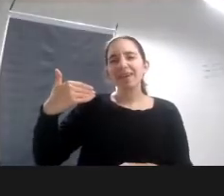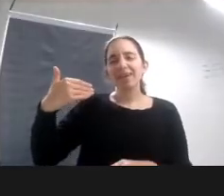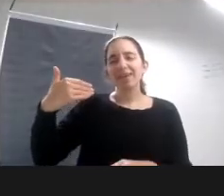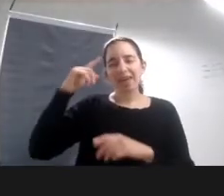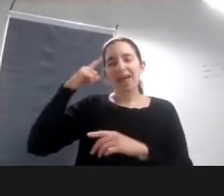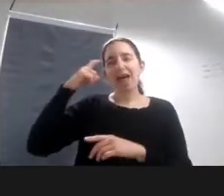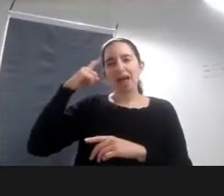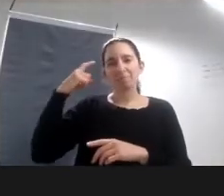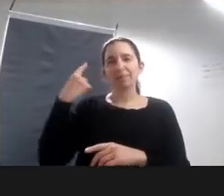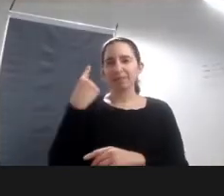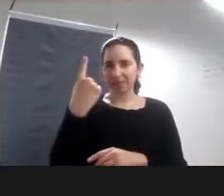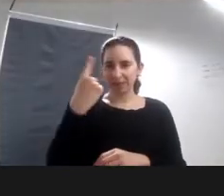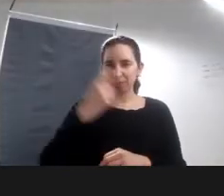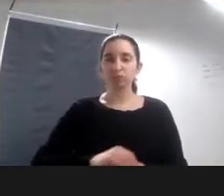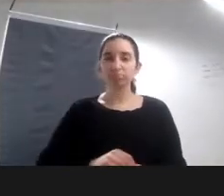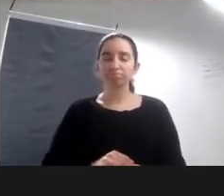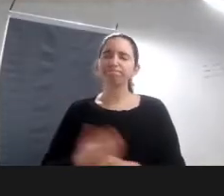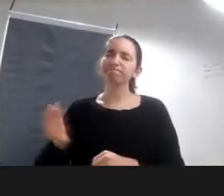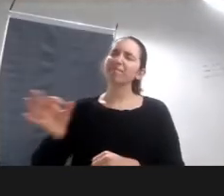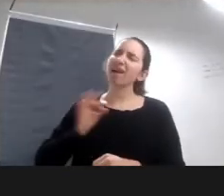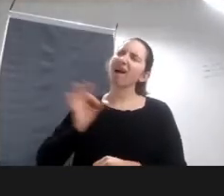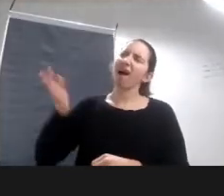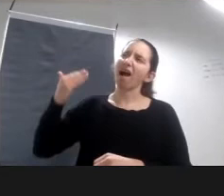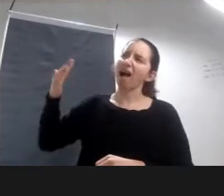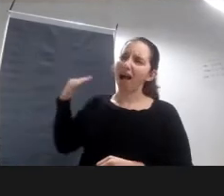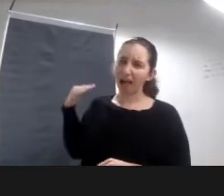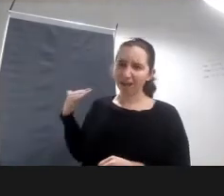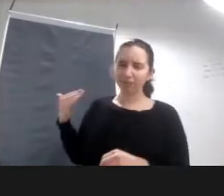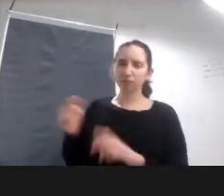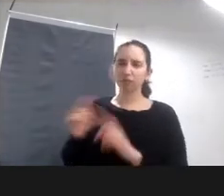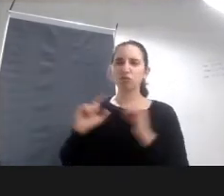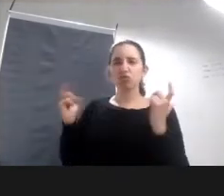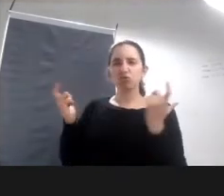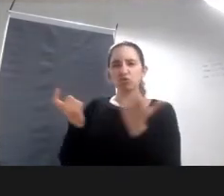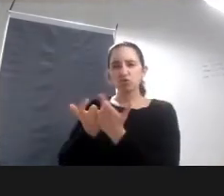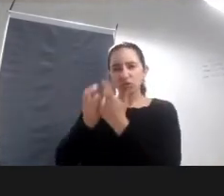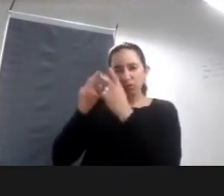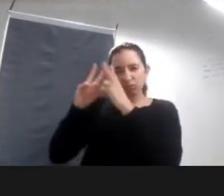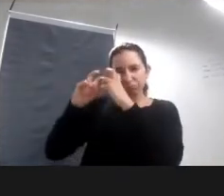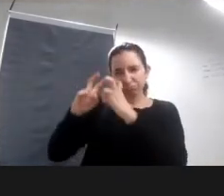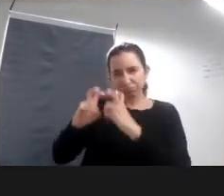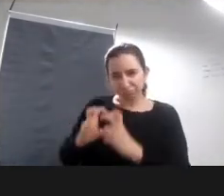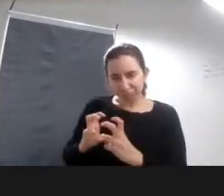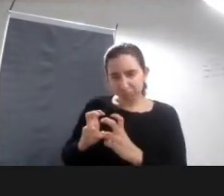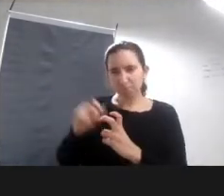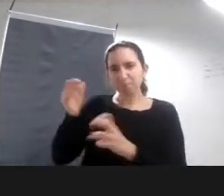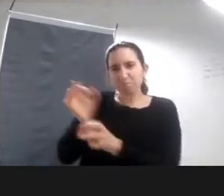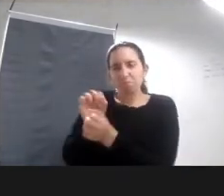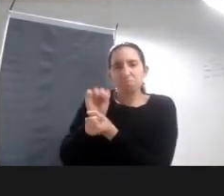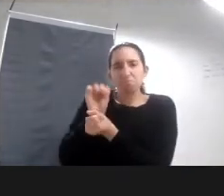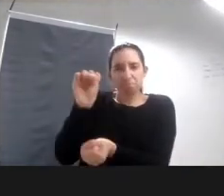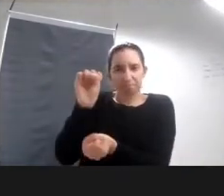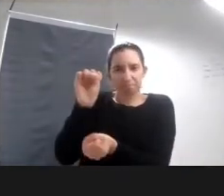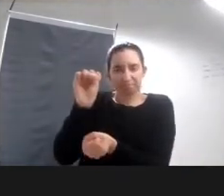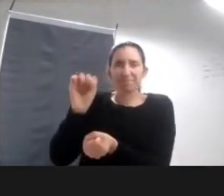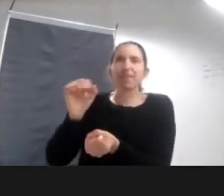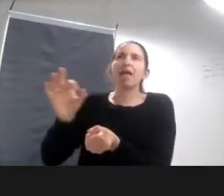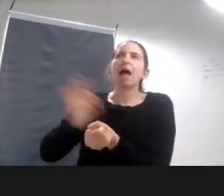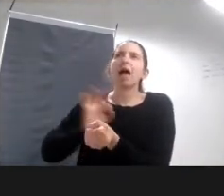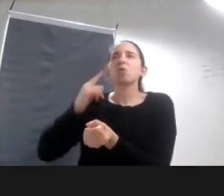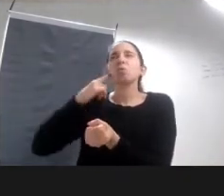muy importante. Cuando yo me recibí de sociólogo hace muchísimos años, en el año, principios del